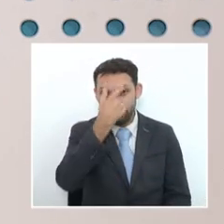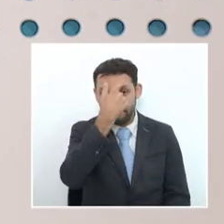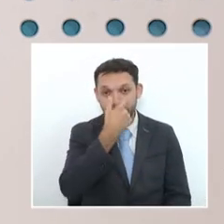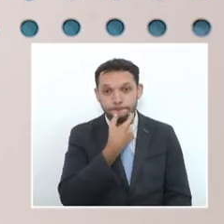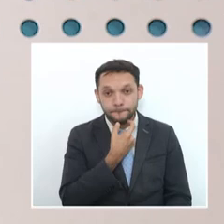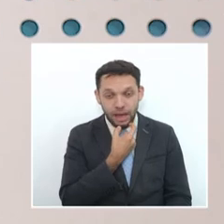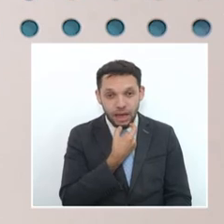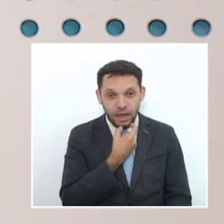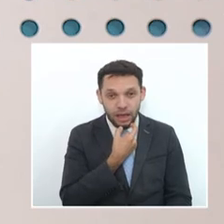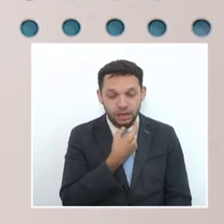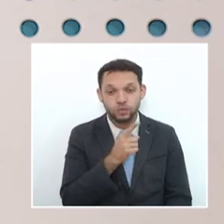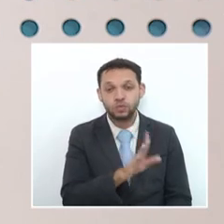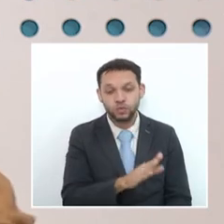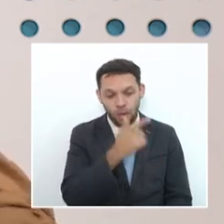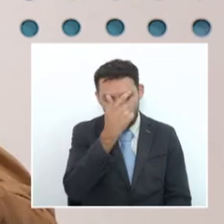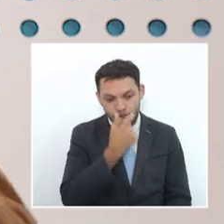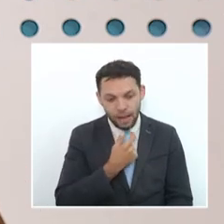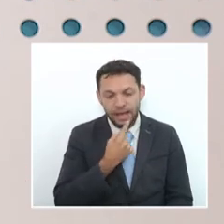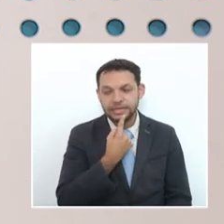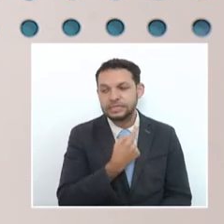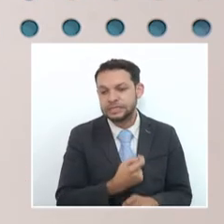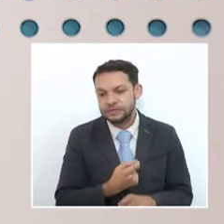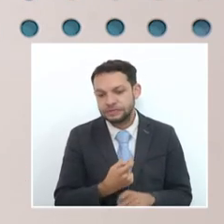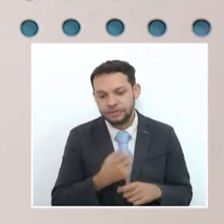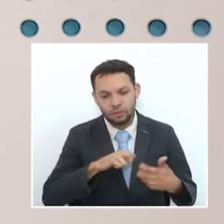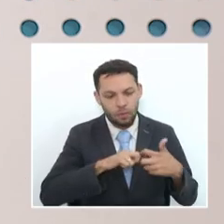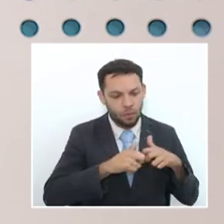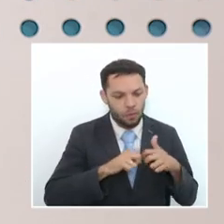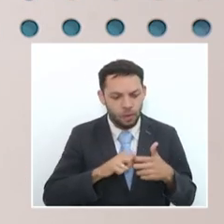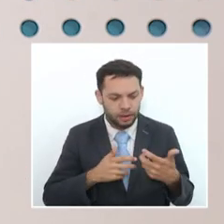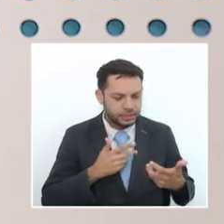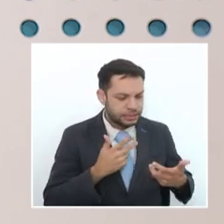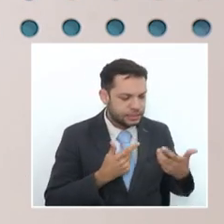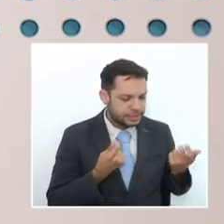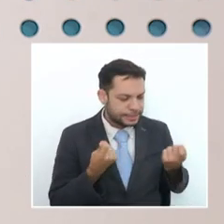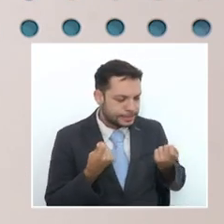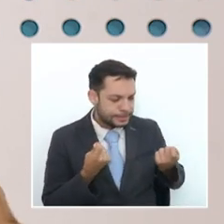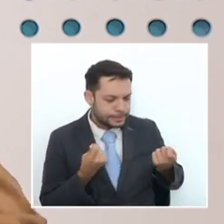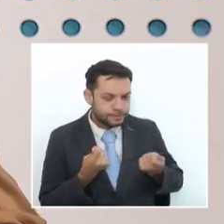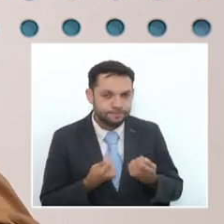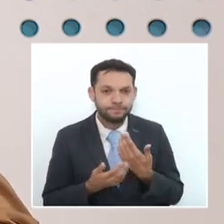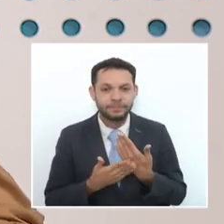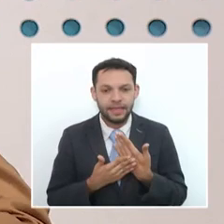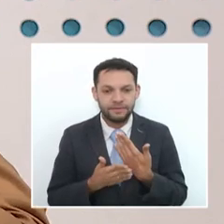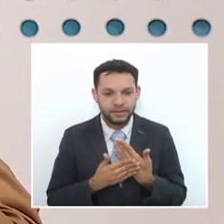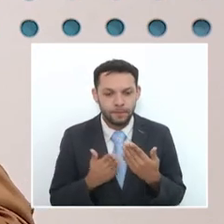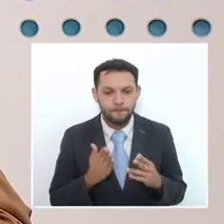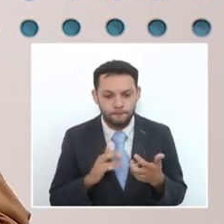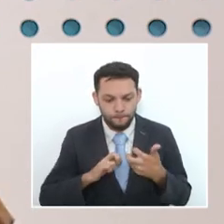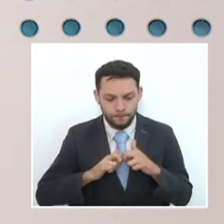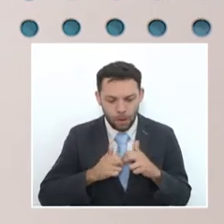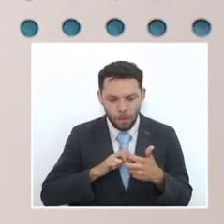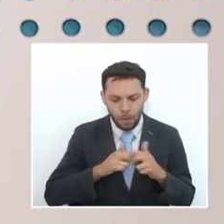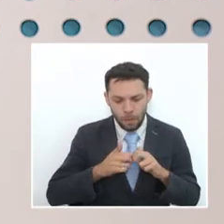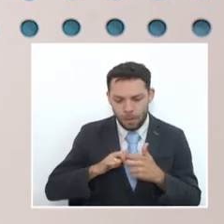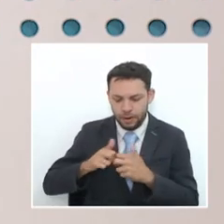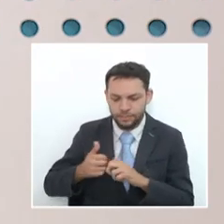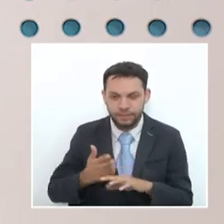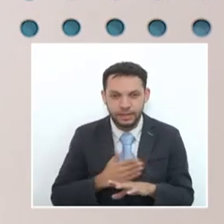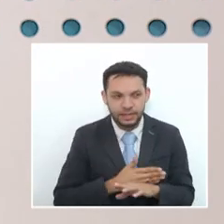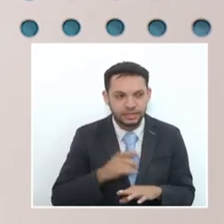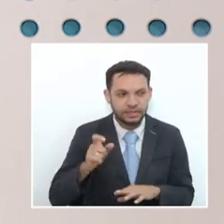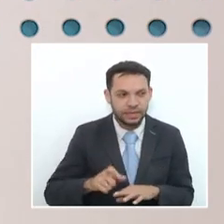algodón, y muchas más cosas pueden causar ese tipo de reacción. Por eso hay que empezar.